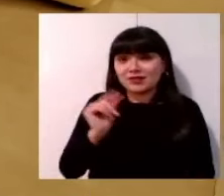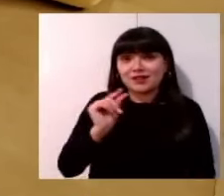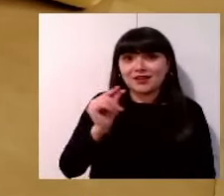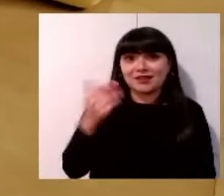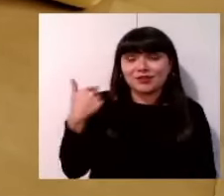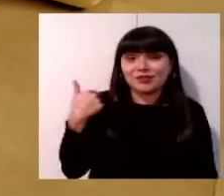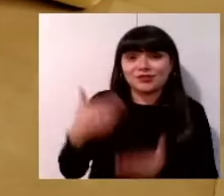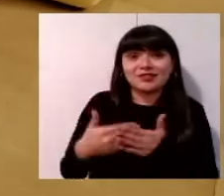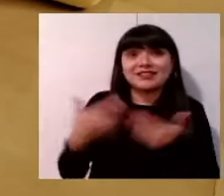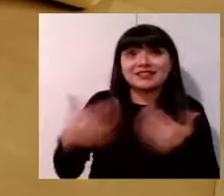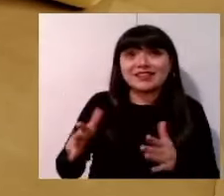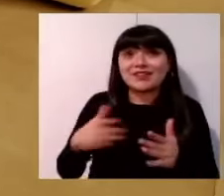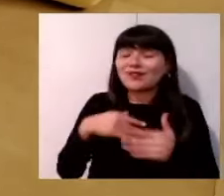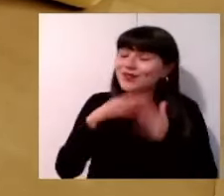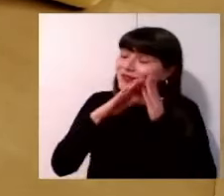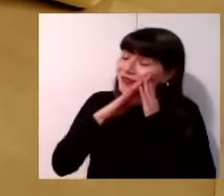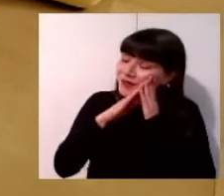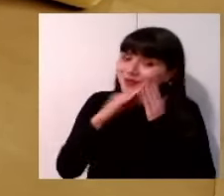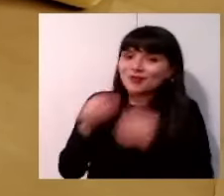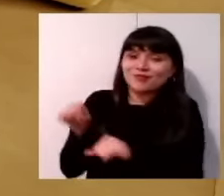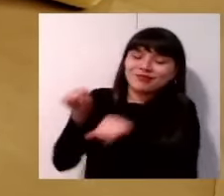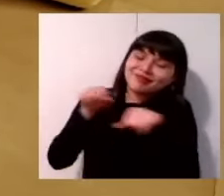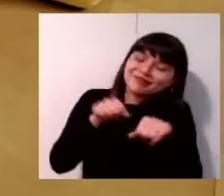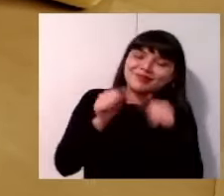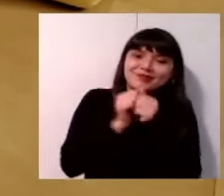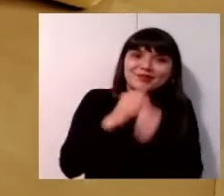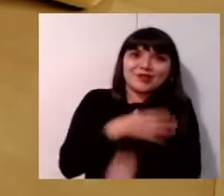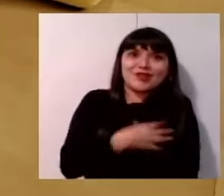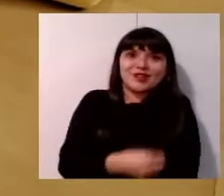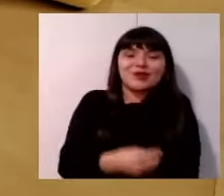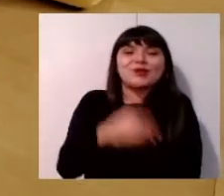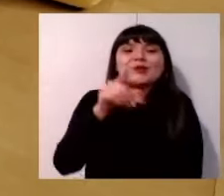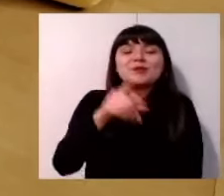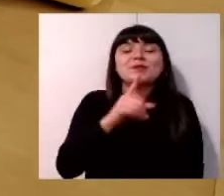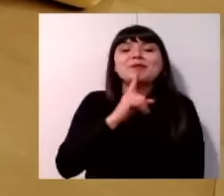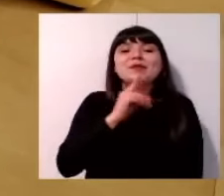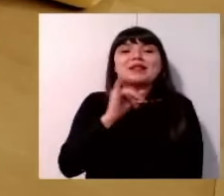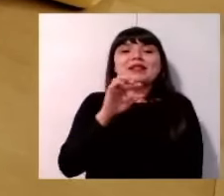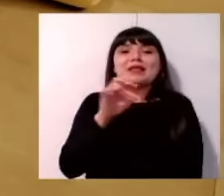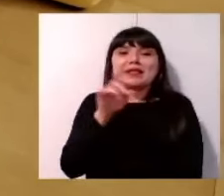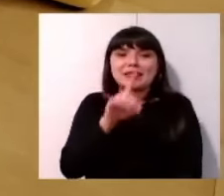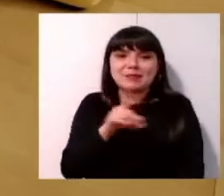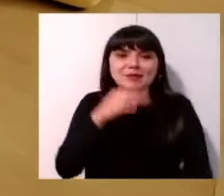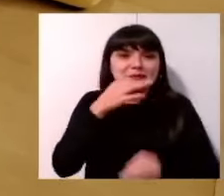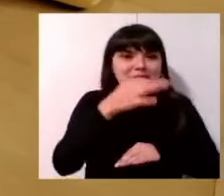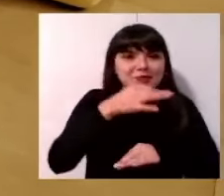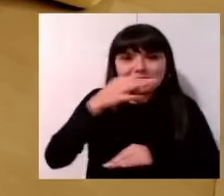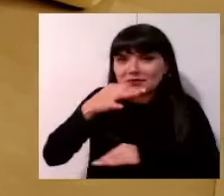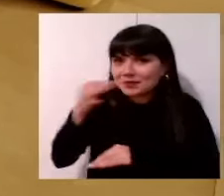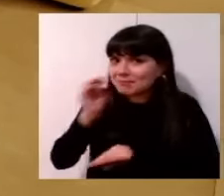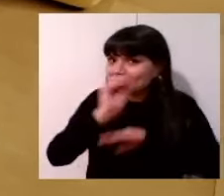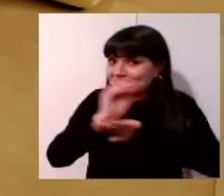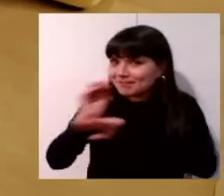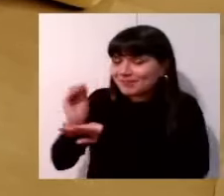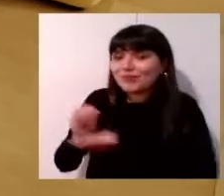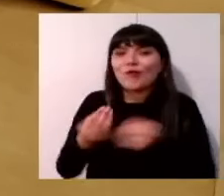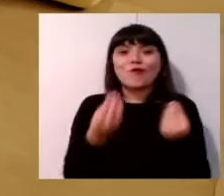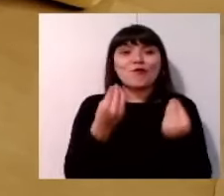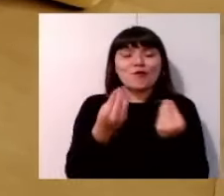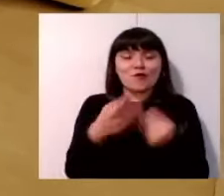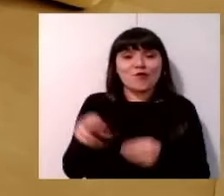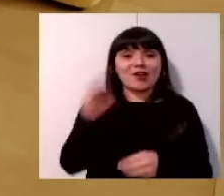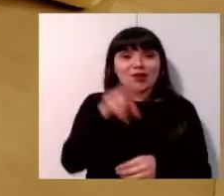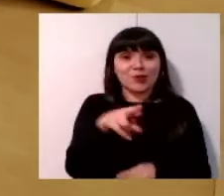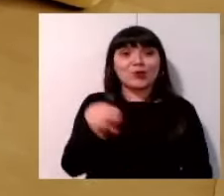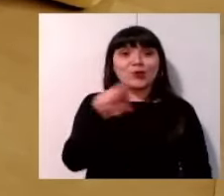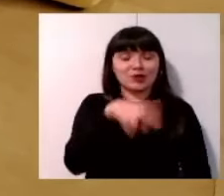hijos, meterlos a la cama ahora. Los tips más importantes para que nuestros hijos tengan una buena rutina y se queden dormidos